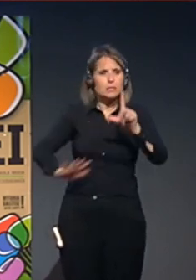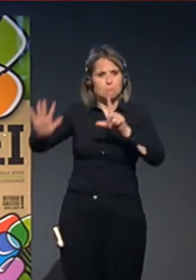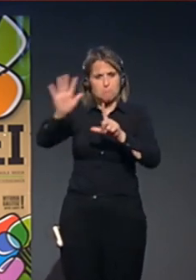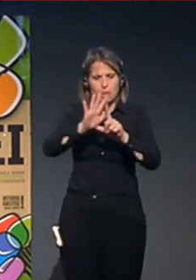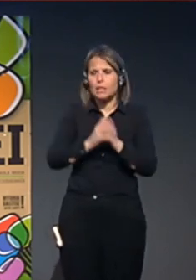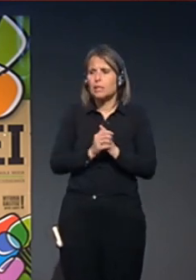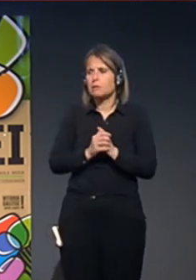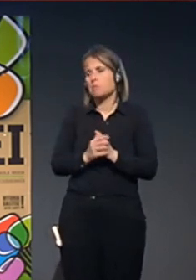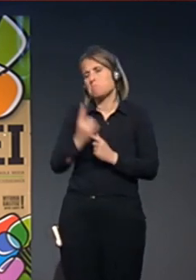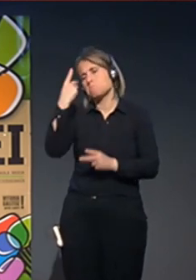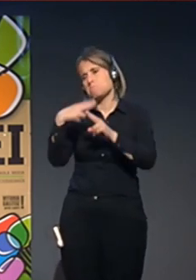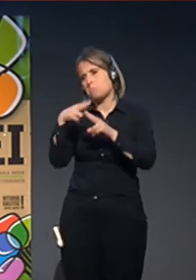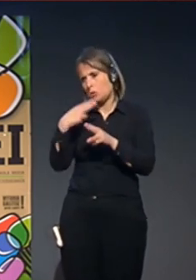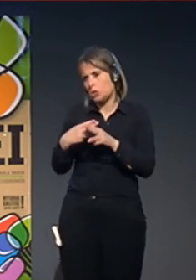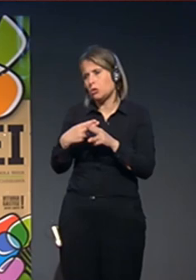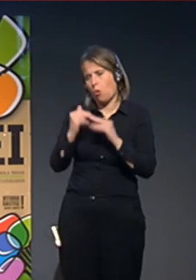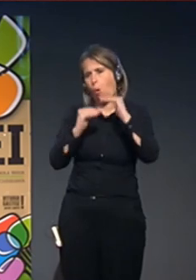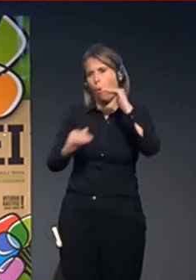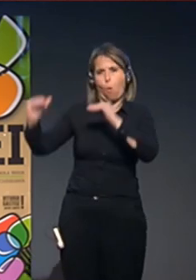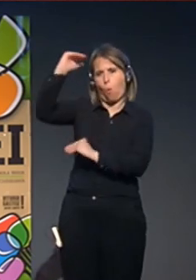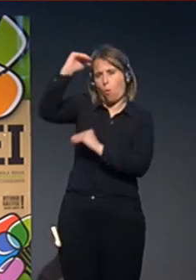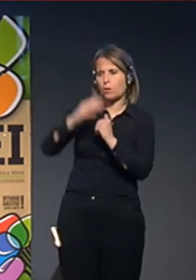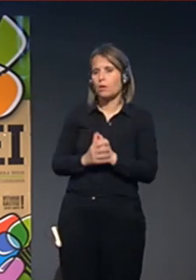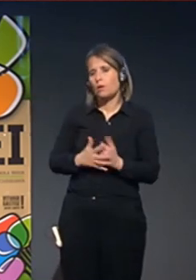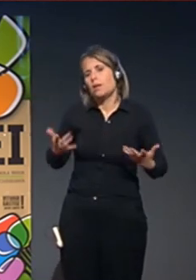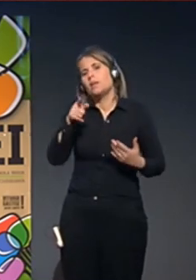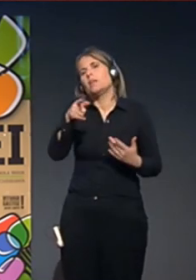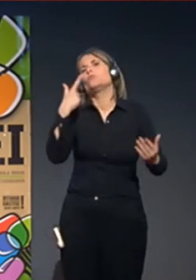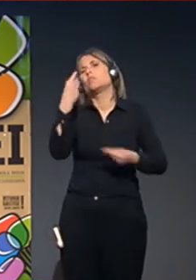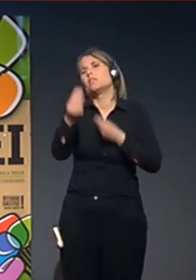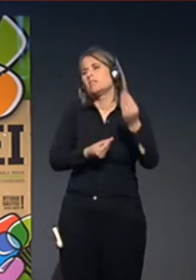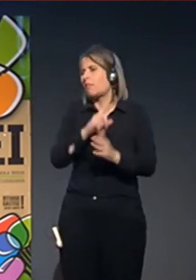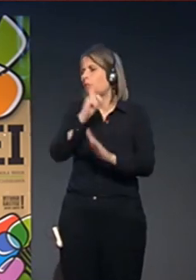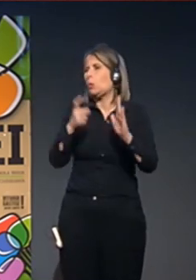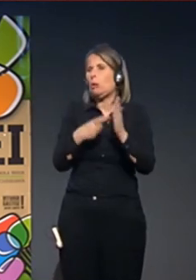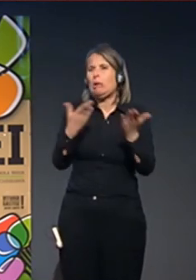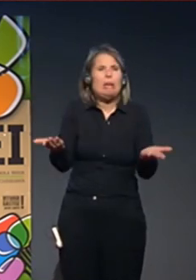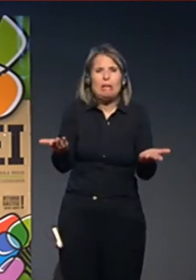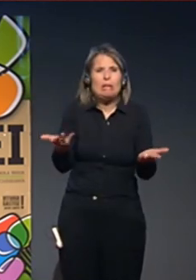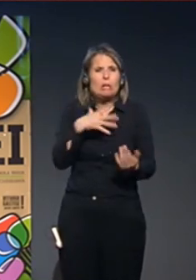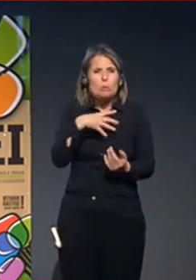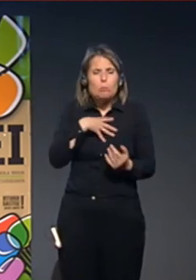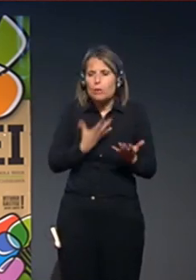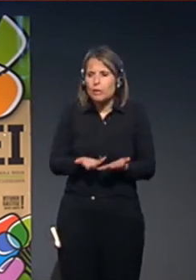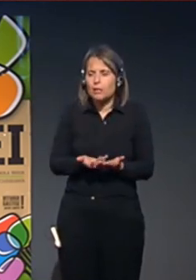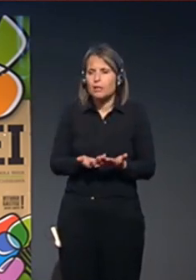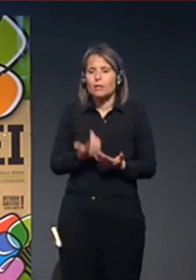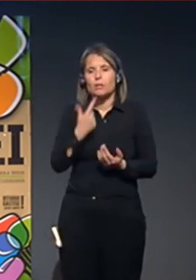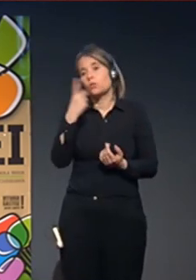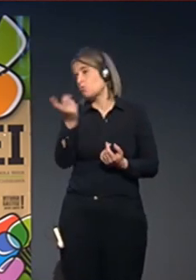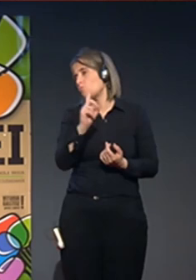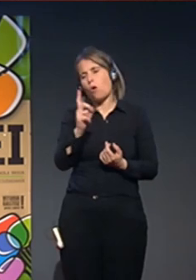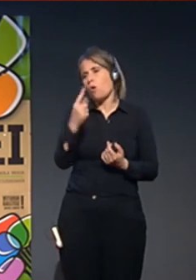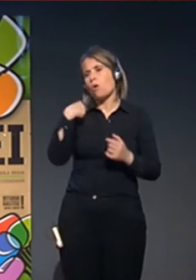caso algún político de muy alto nivel decía Oye es que esto que se está haciendo está justo es que esto no puede ser así y dice no